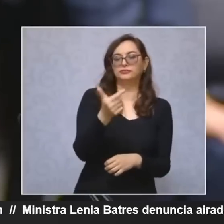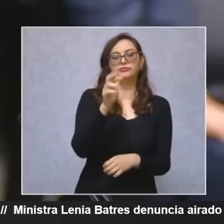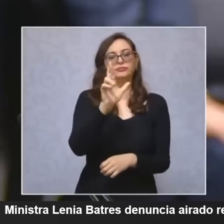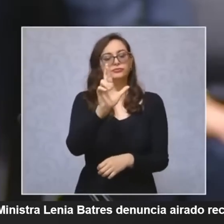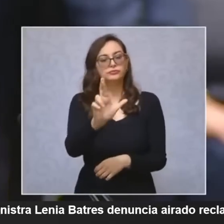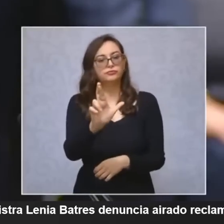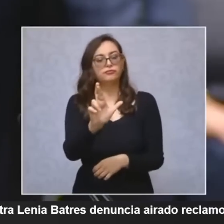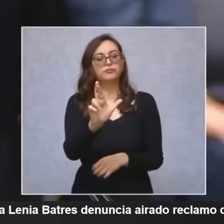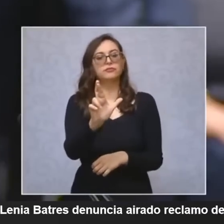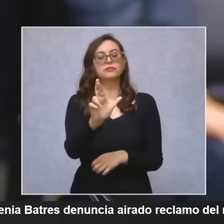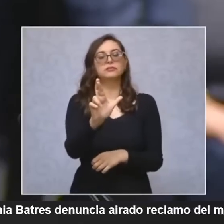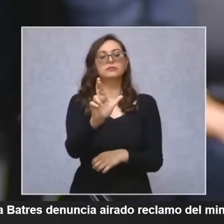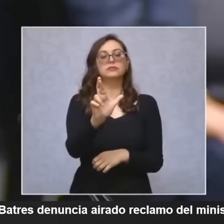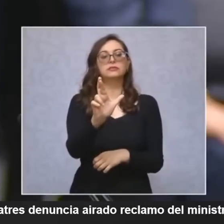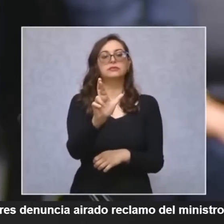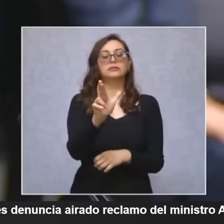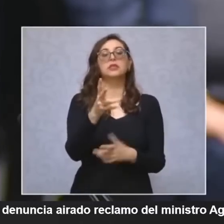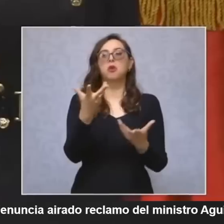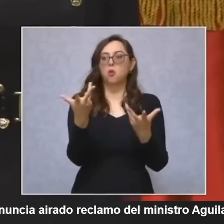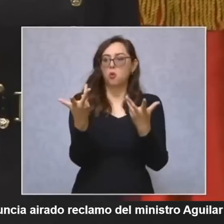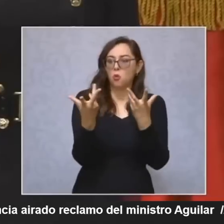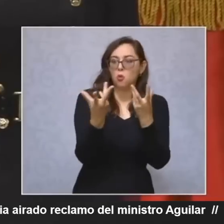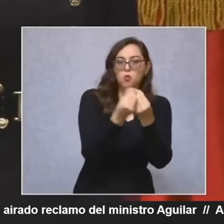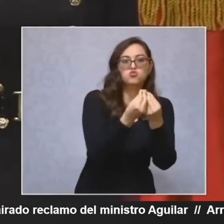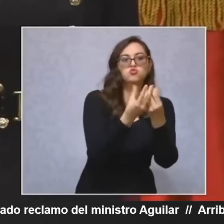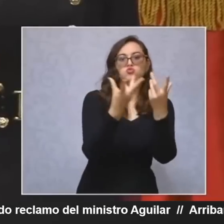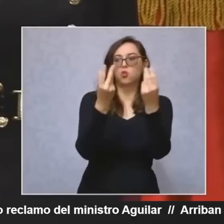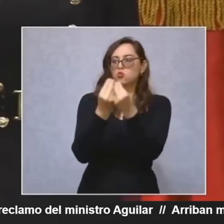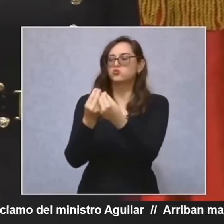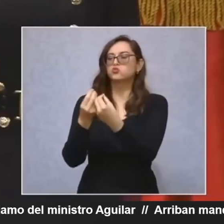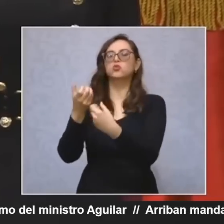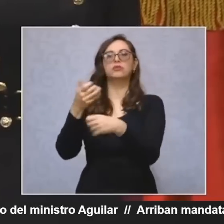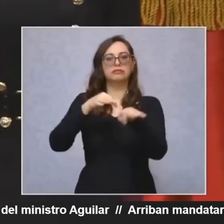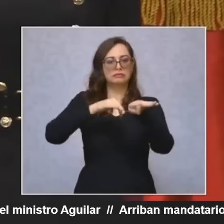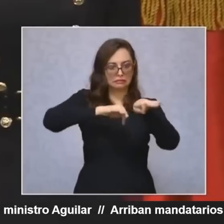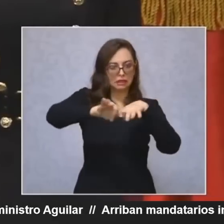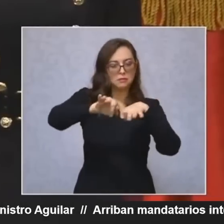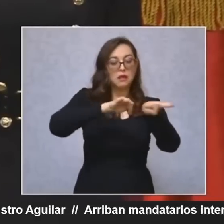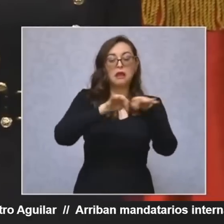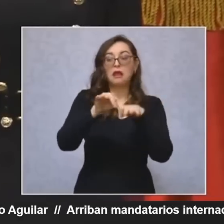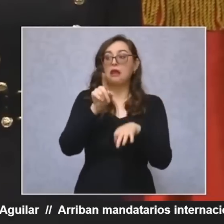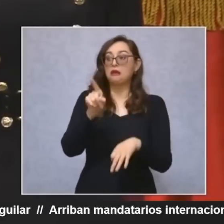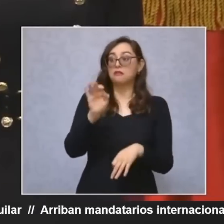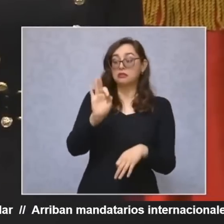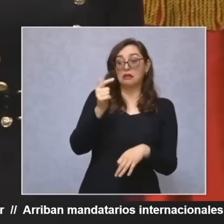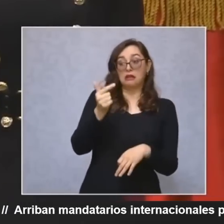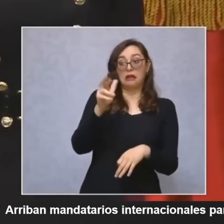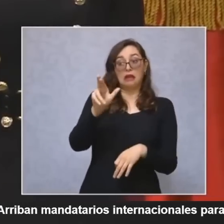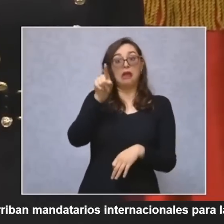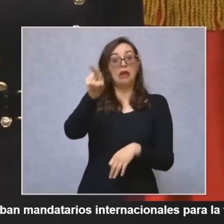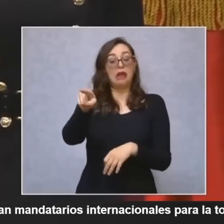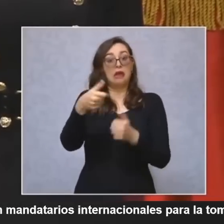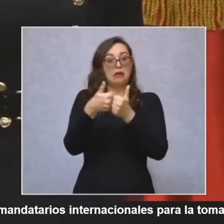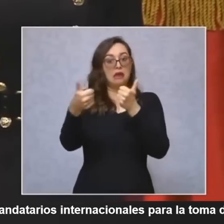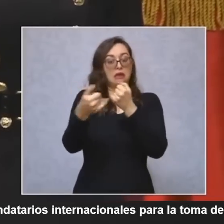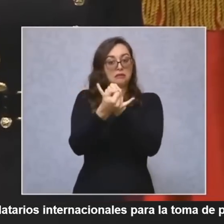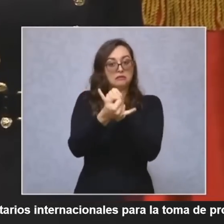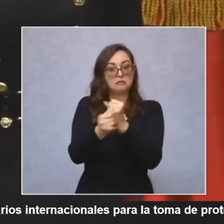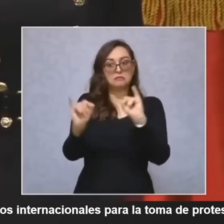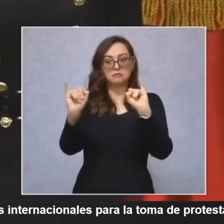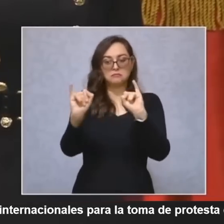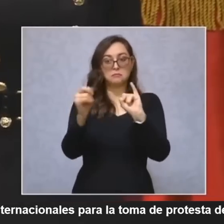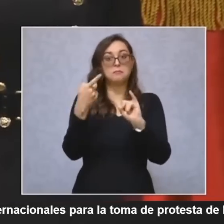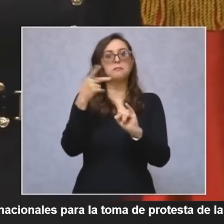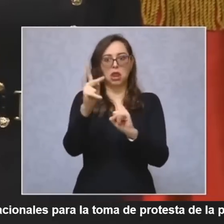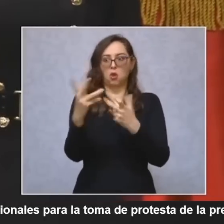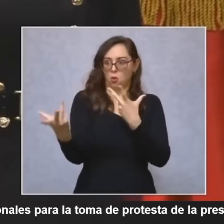General de la República, que en su autonomía no significa que deje la coordinación. Eso nos